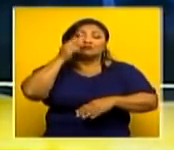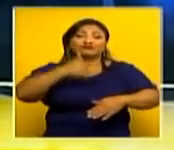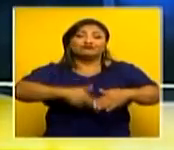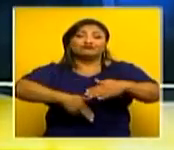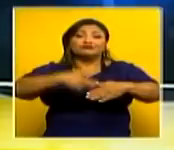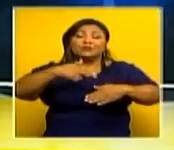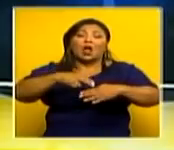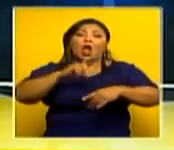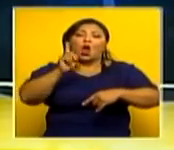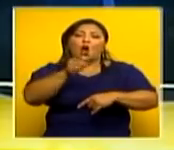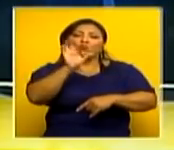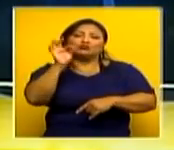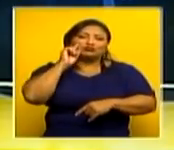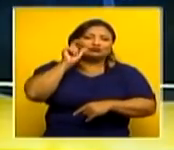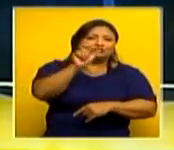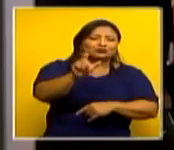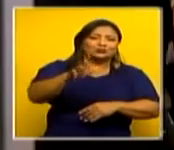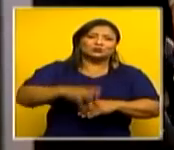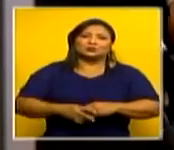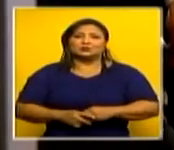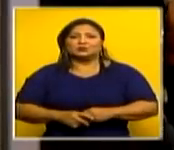fuego a uno de ellos.